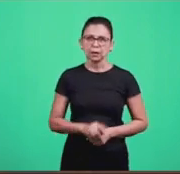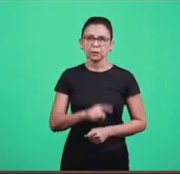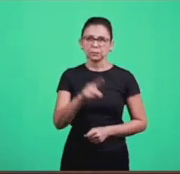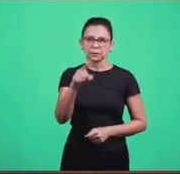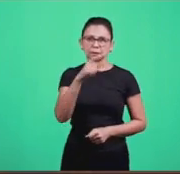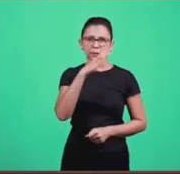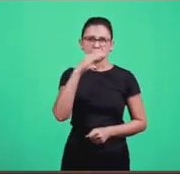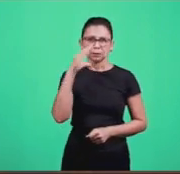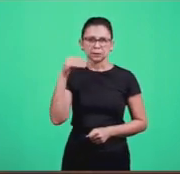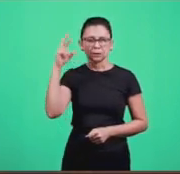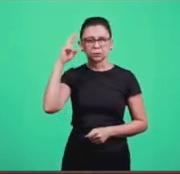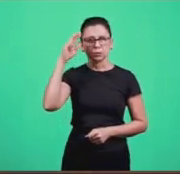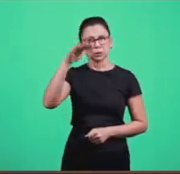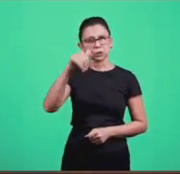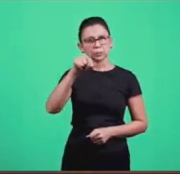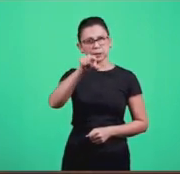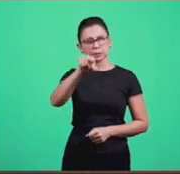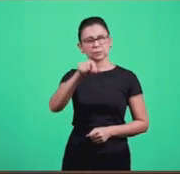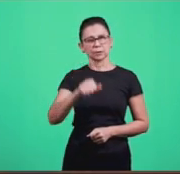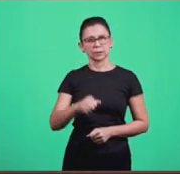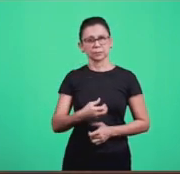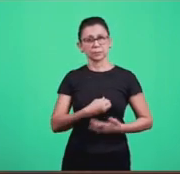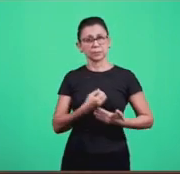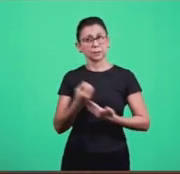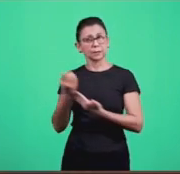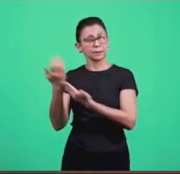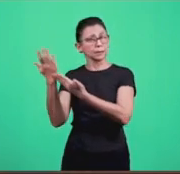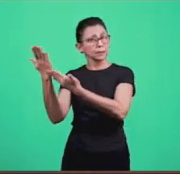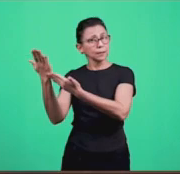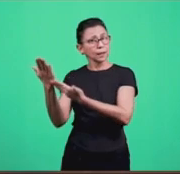Adolescentes, el Señor los ha llamado para separarse,